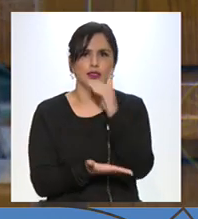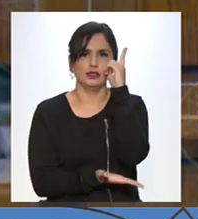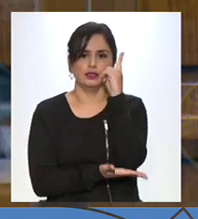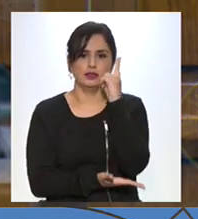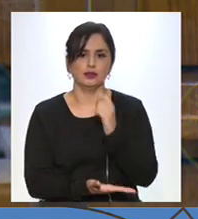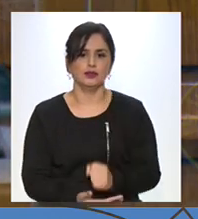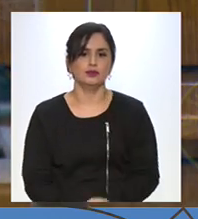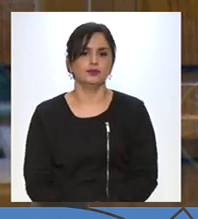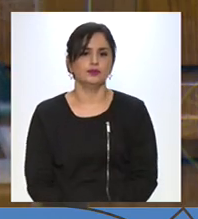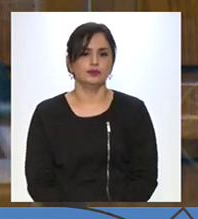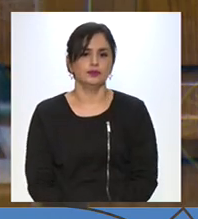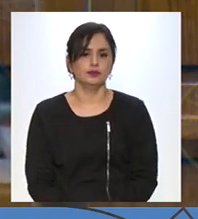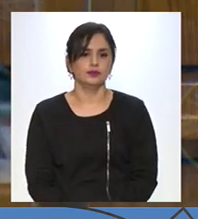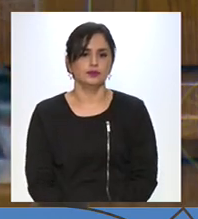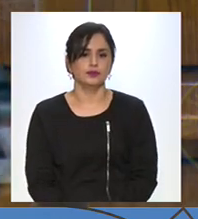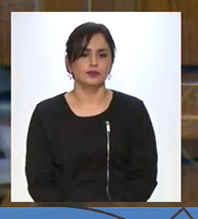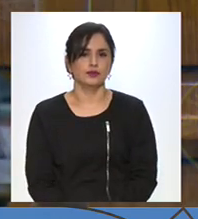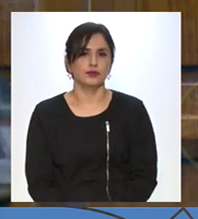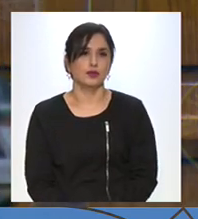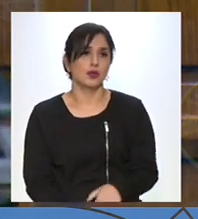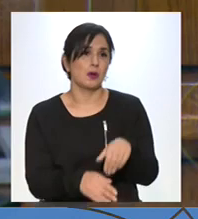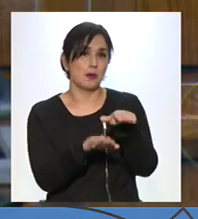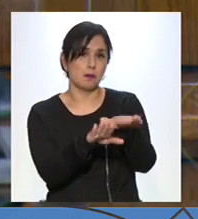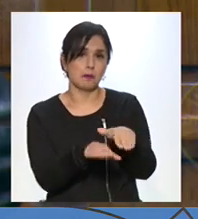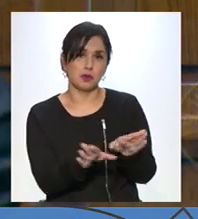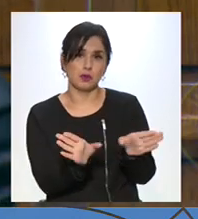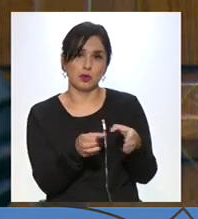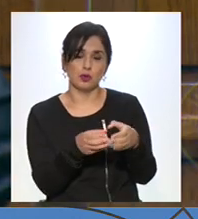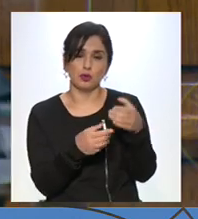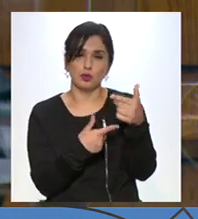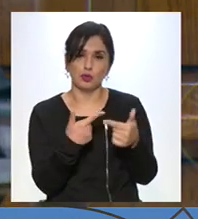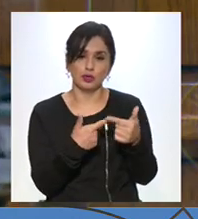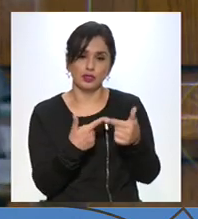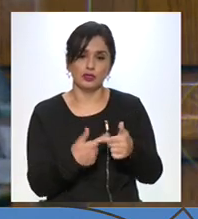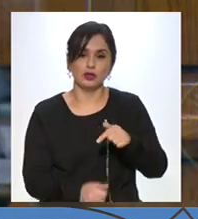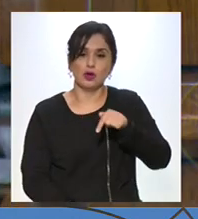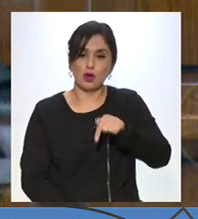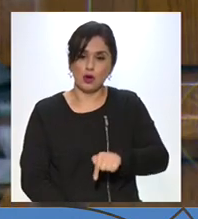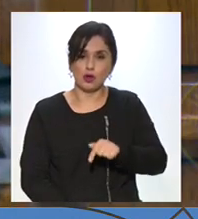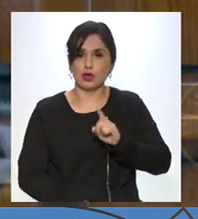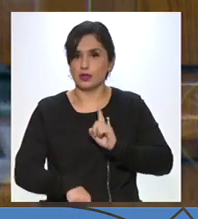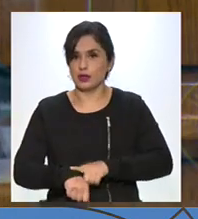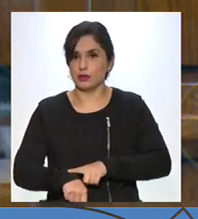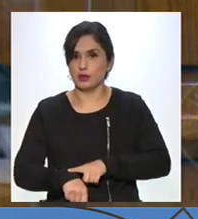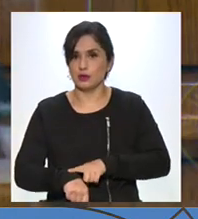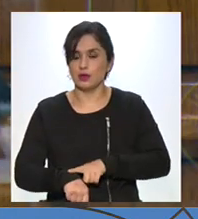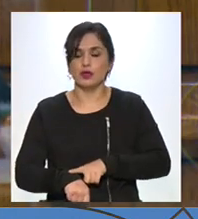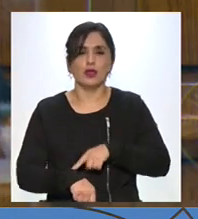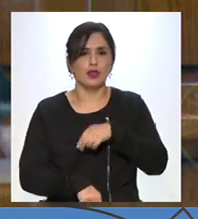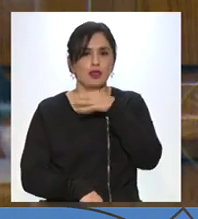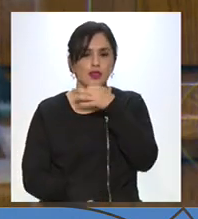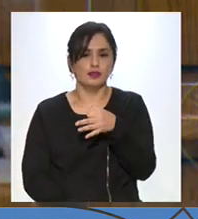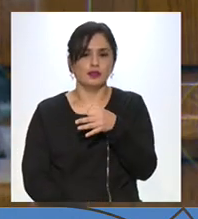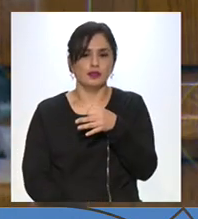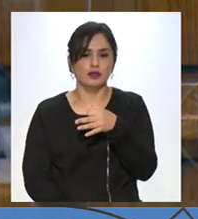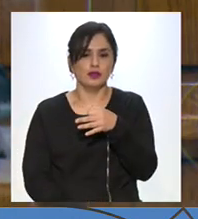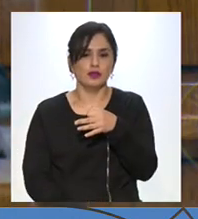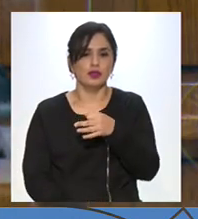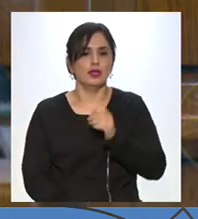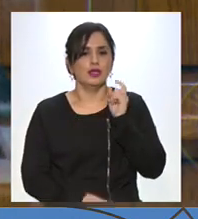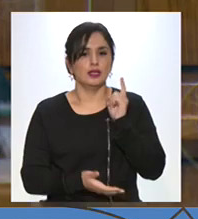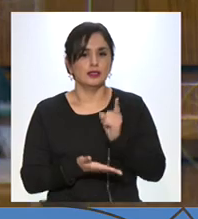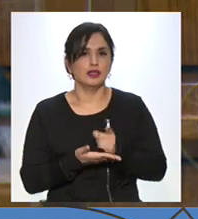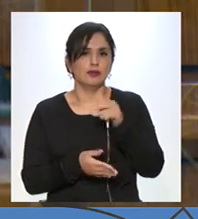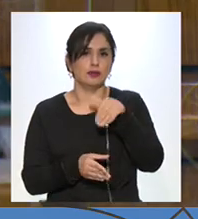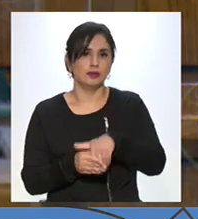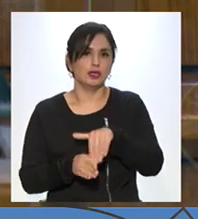menos. De hecho, el mismo partido, hoy, a esta misma hora, está diciendo de que se tiene que